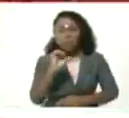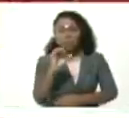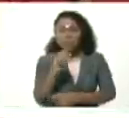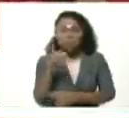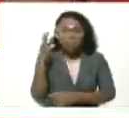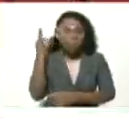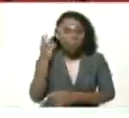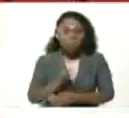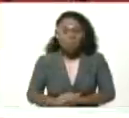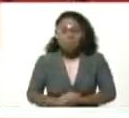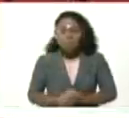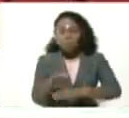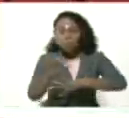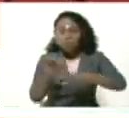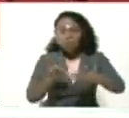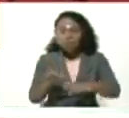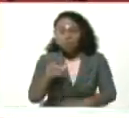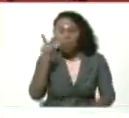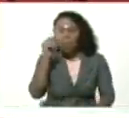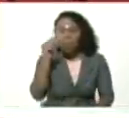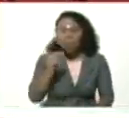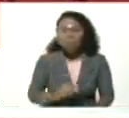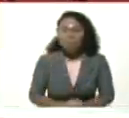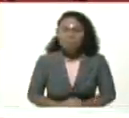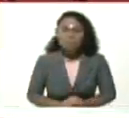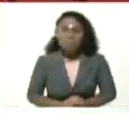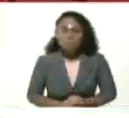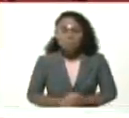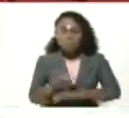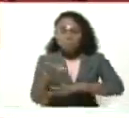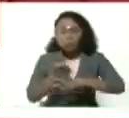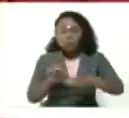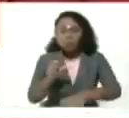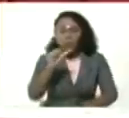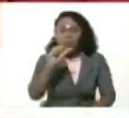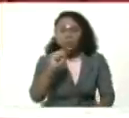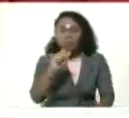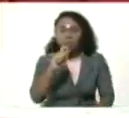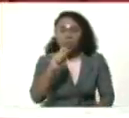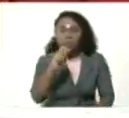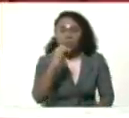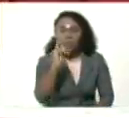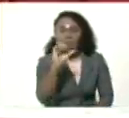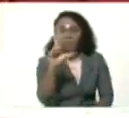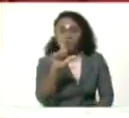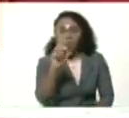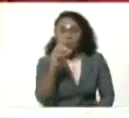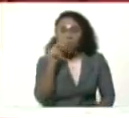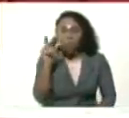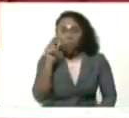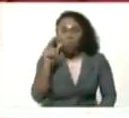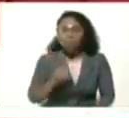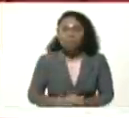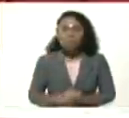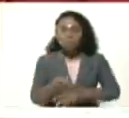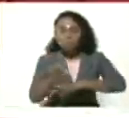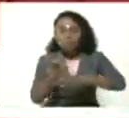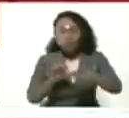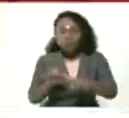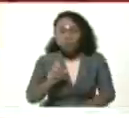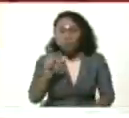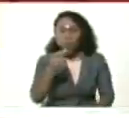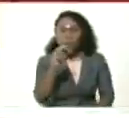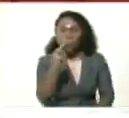Rodríguez, Jesús Figuera. Municipio Sotillo, Nelson Moreno. Municipio Guanipa, Ernesto